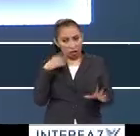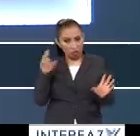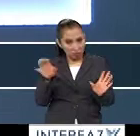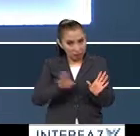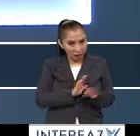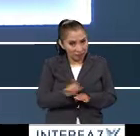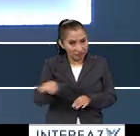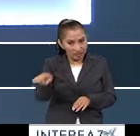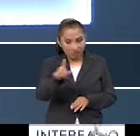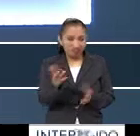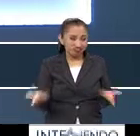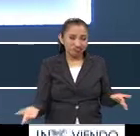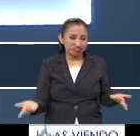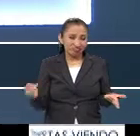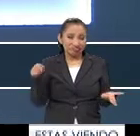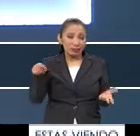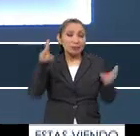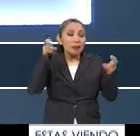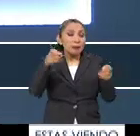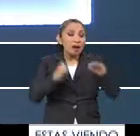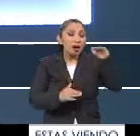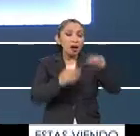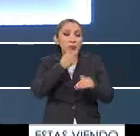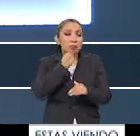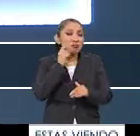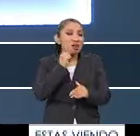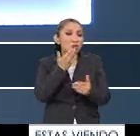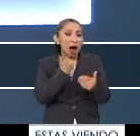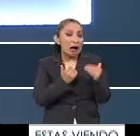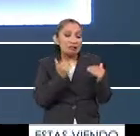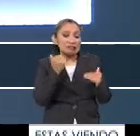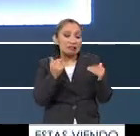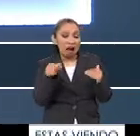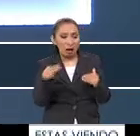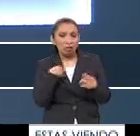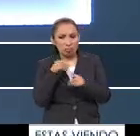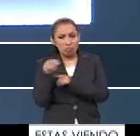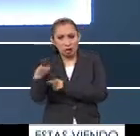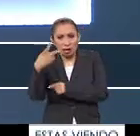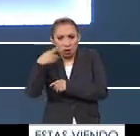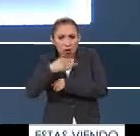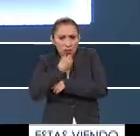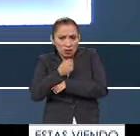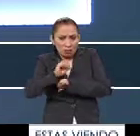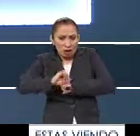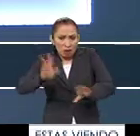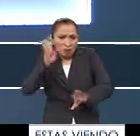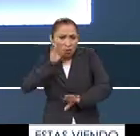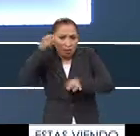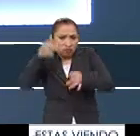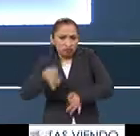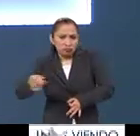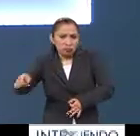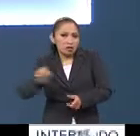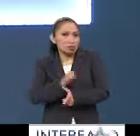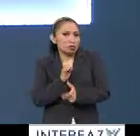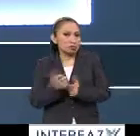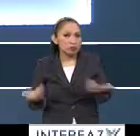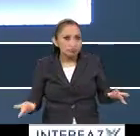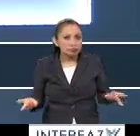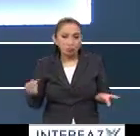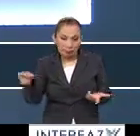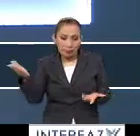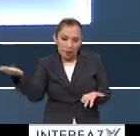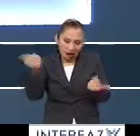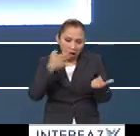los hombres, ¿no? Claro. Realmente el tema de desigualdad de género también afecta a los hombres, esto está comprobado. Entonces, claro que